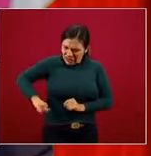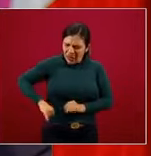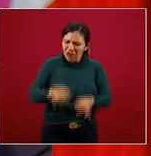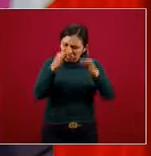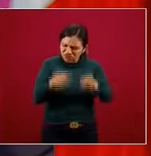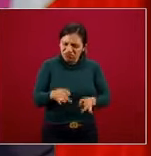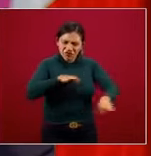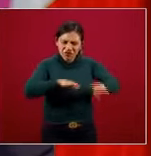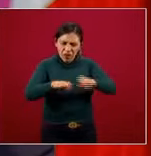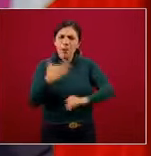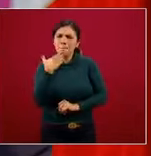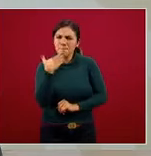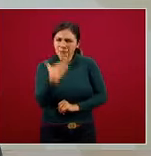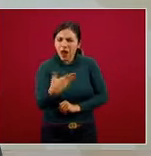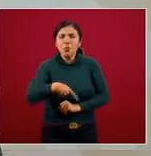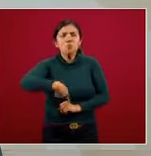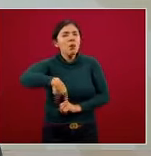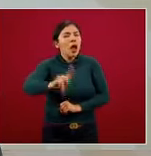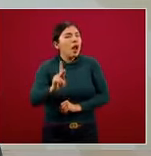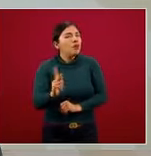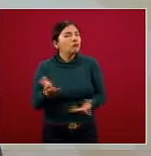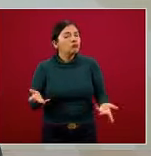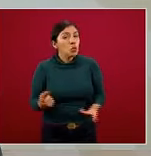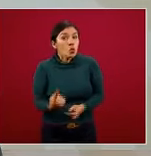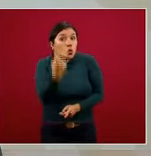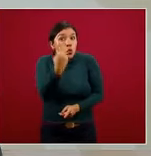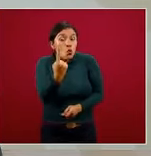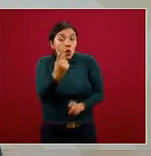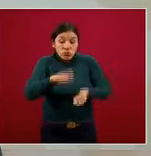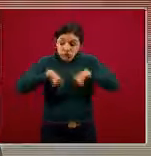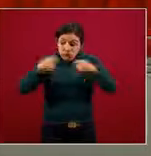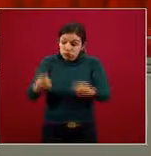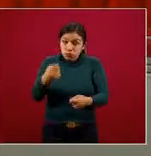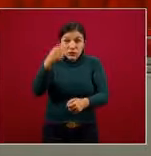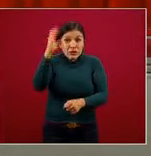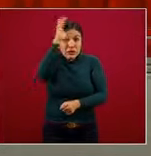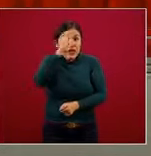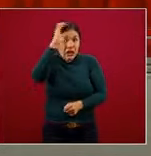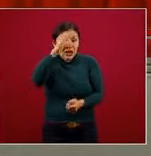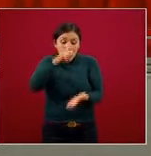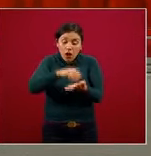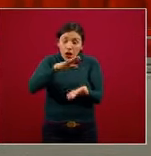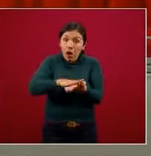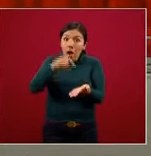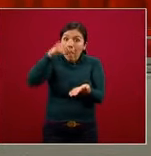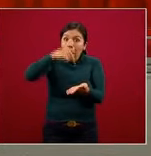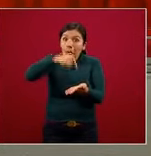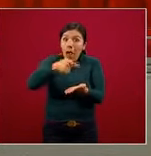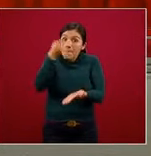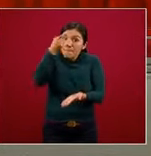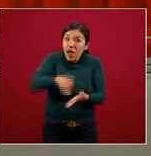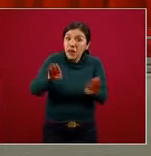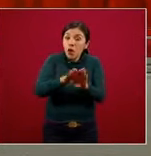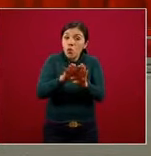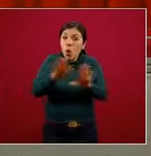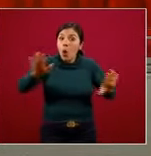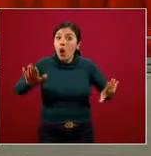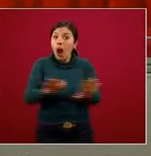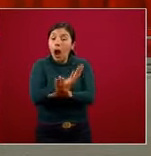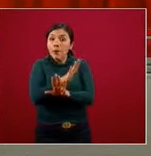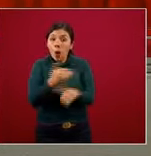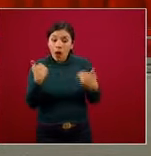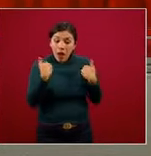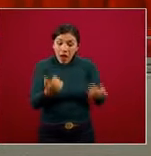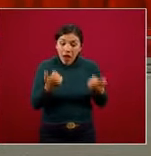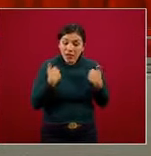trabajo científico, raramente una sola aportación establece un cambio radical de apreciación,